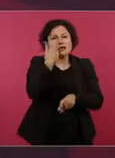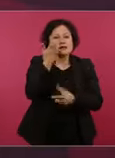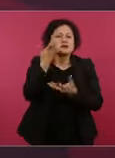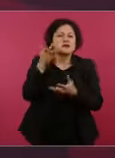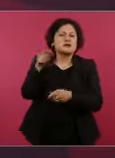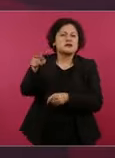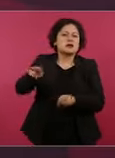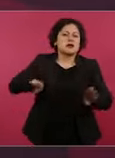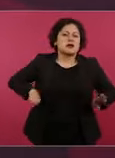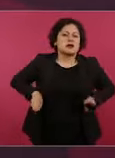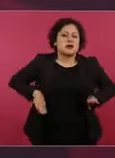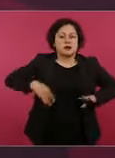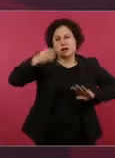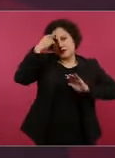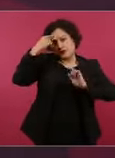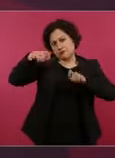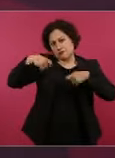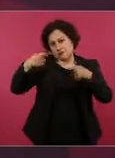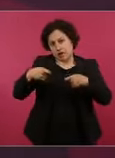Las dos.